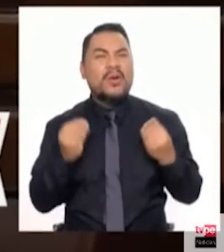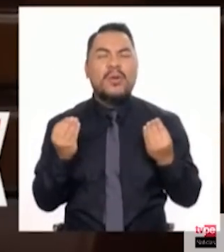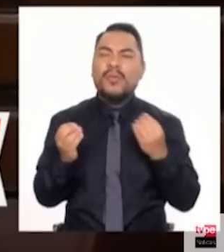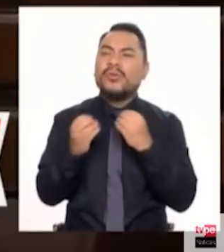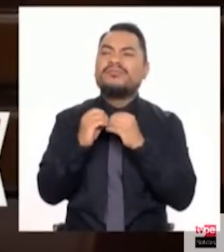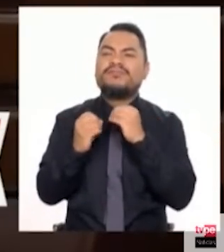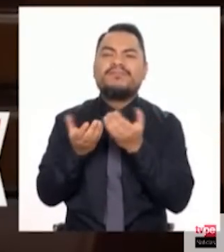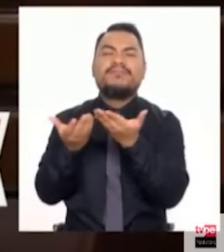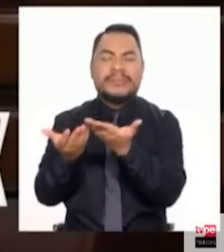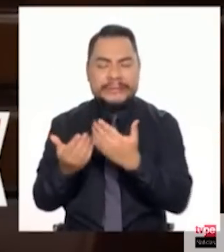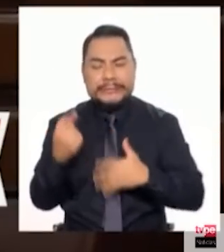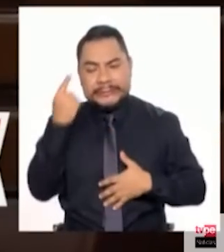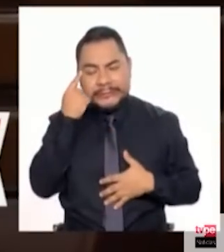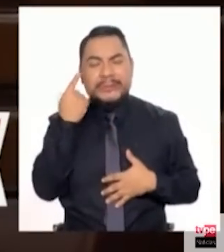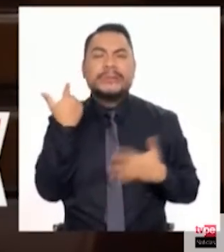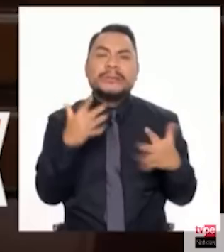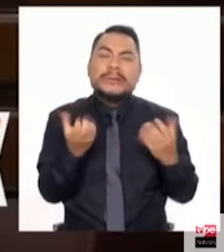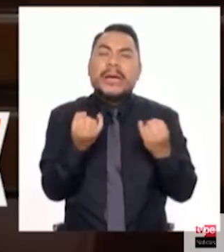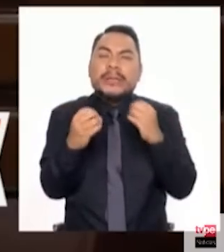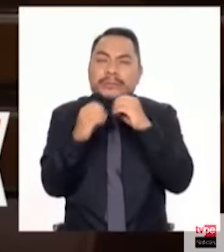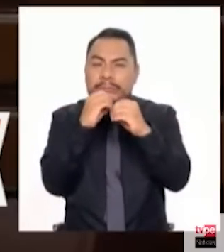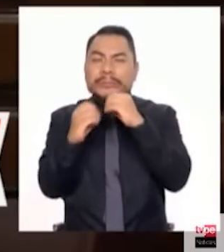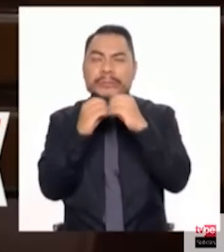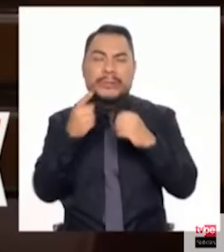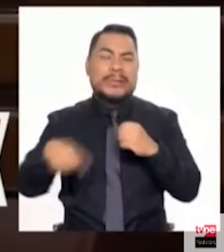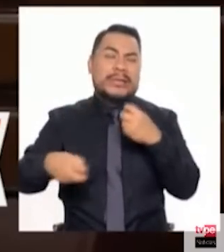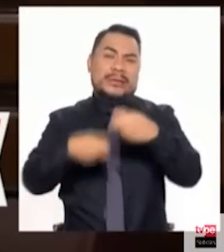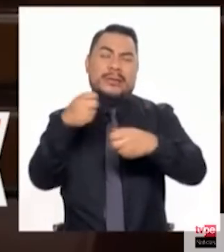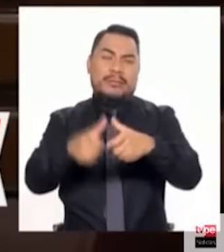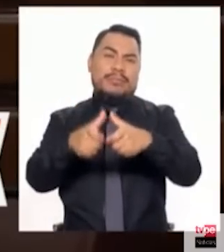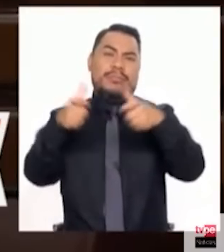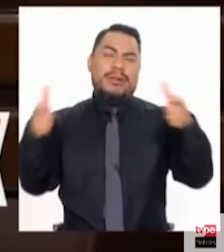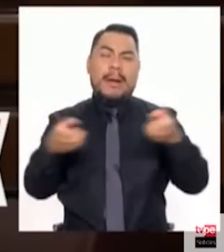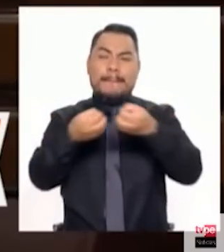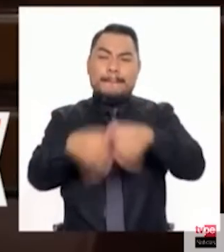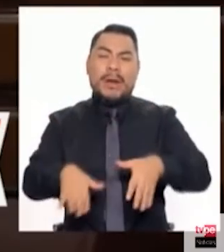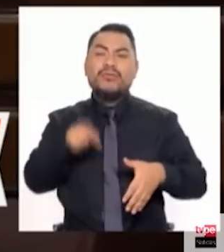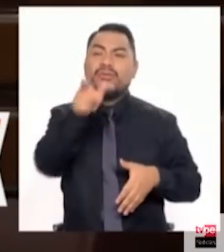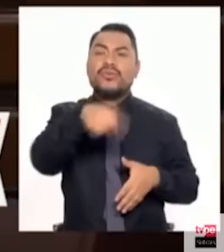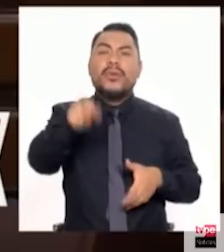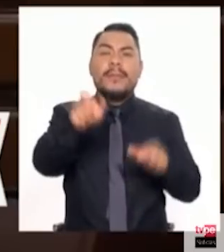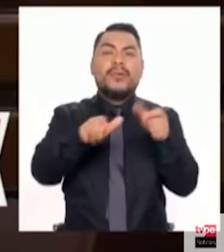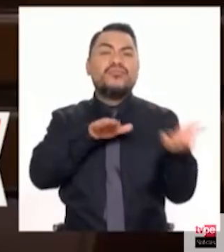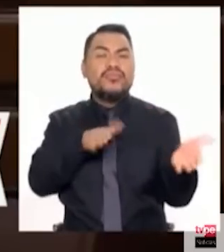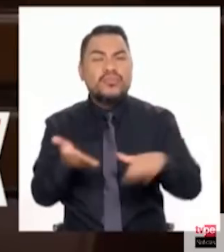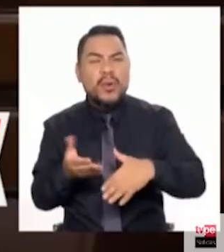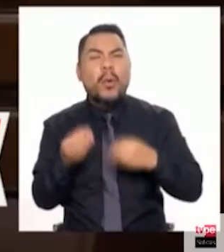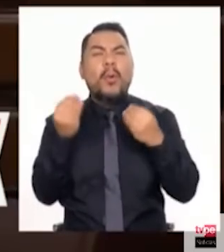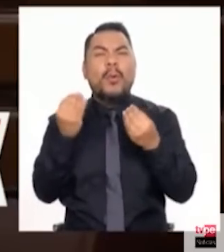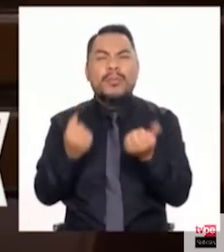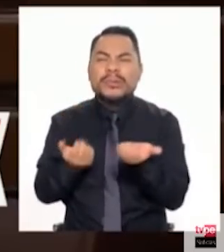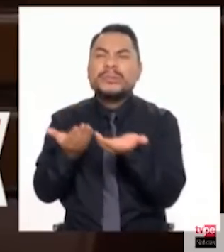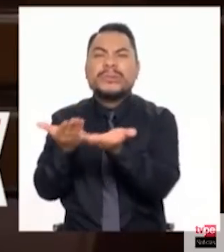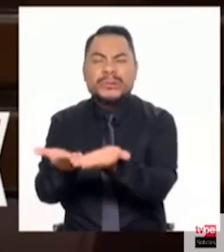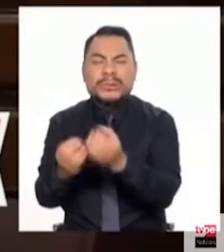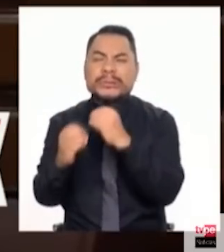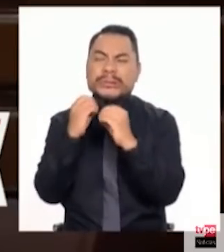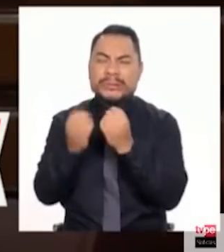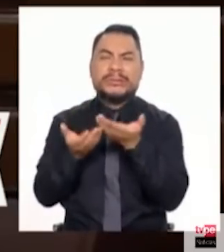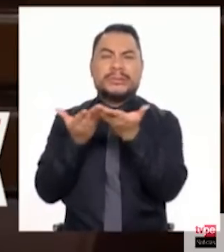para resarcir en algo la irreparable dimensión de la pérdida de sus seres queridos Y las lesiones